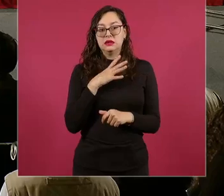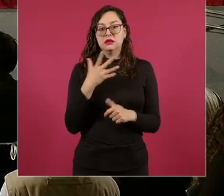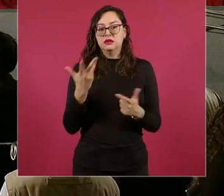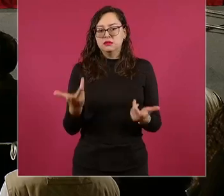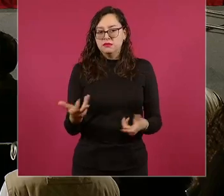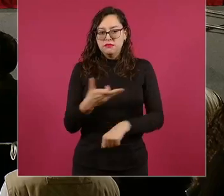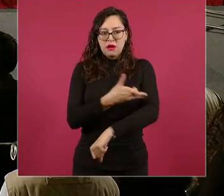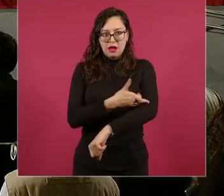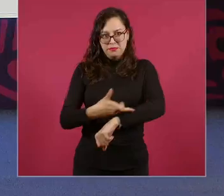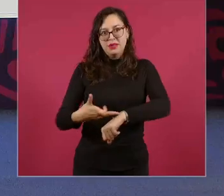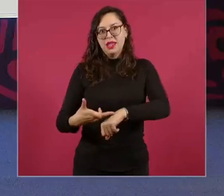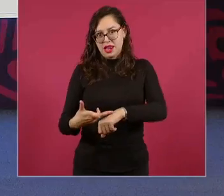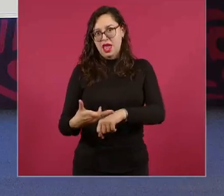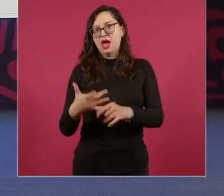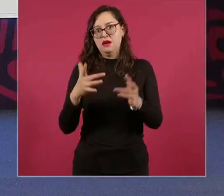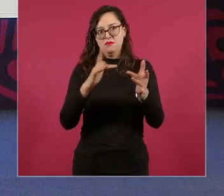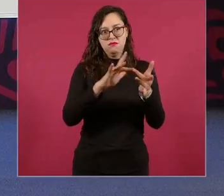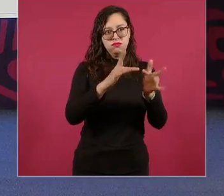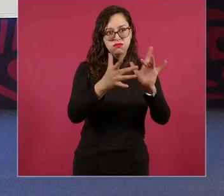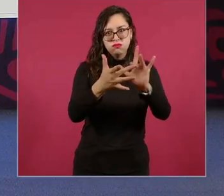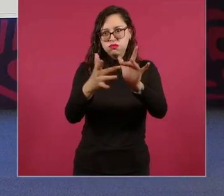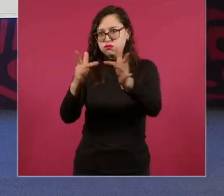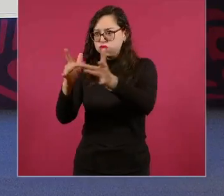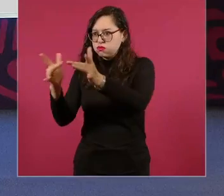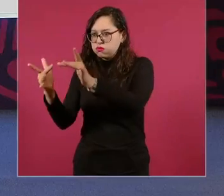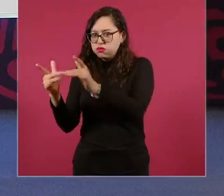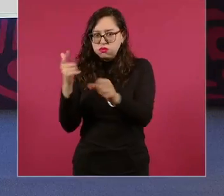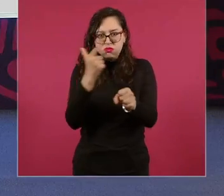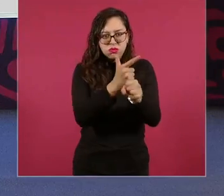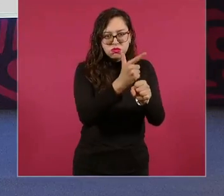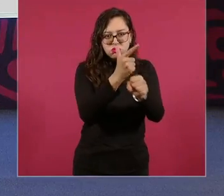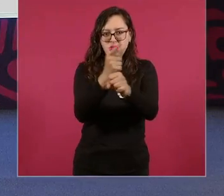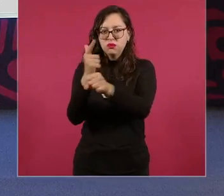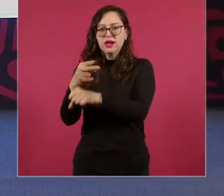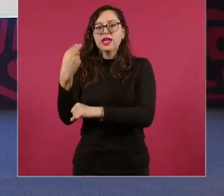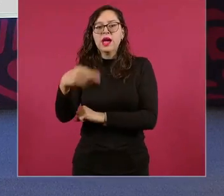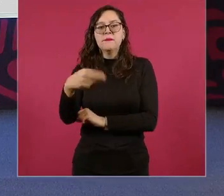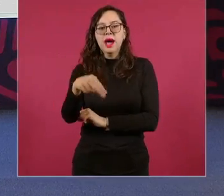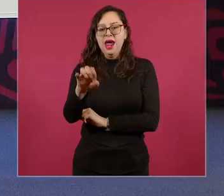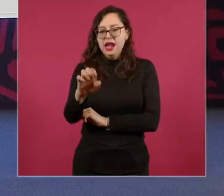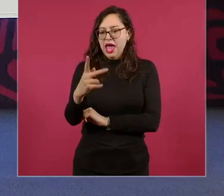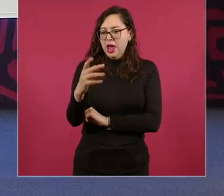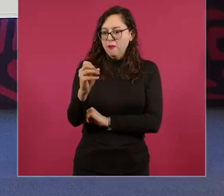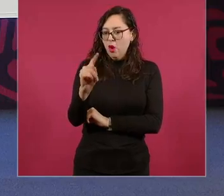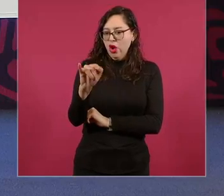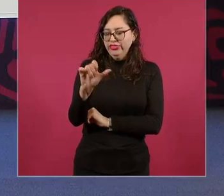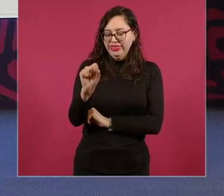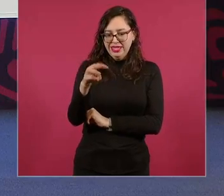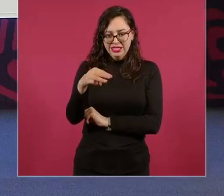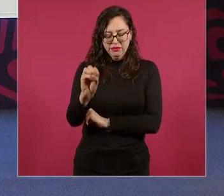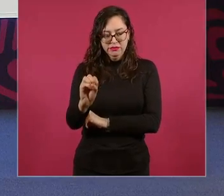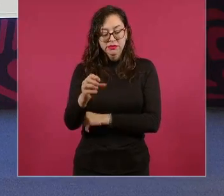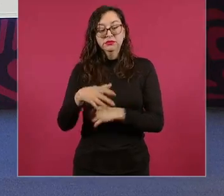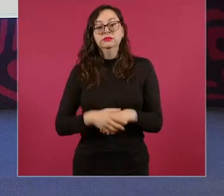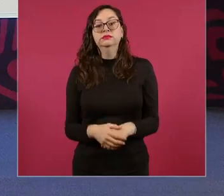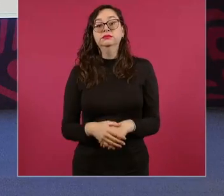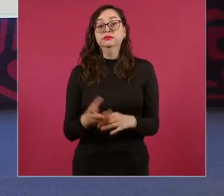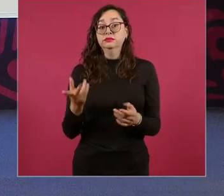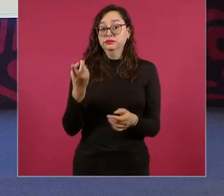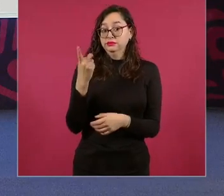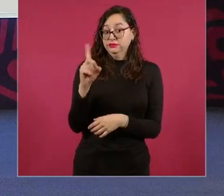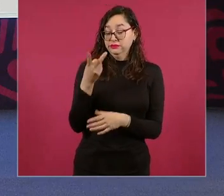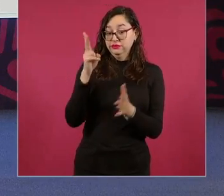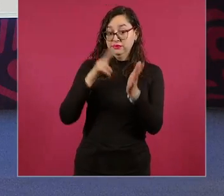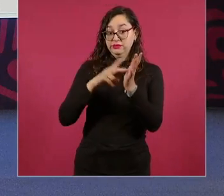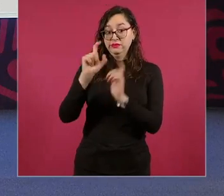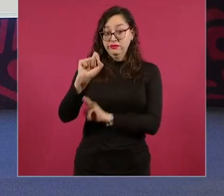familiares que participan en el poder judicial, el nepotismo. Aquí, en diciembre de 2022, el